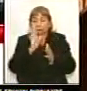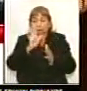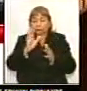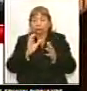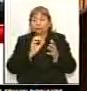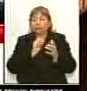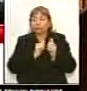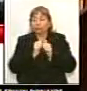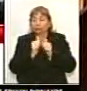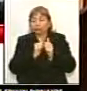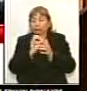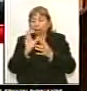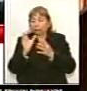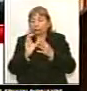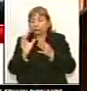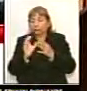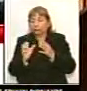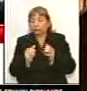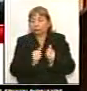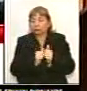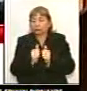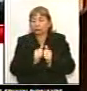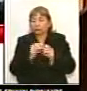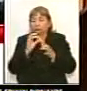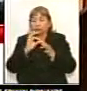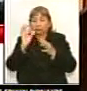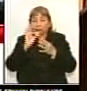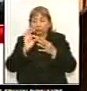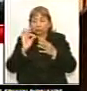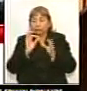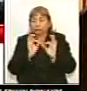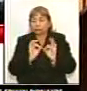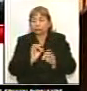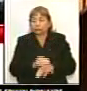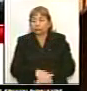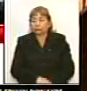competencia. O sea, está especificando